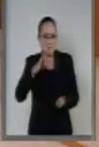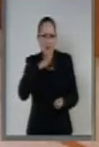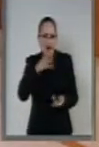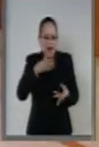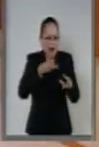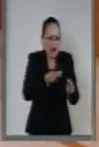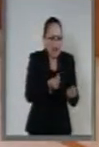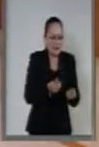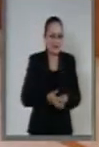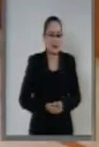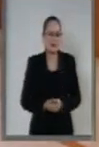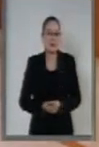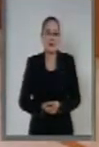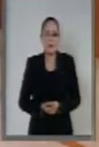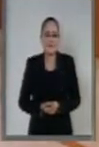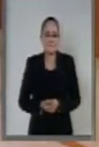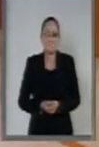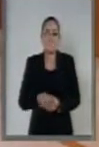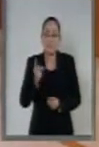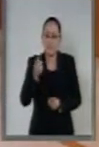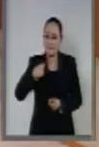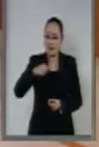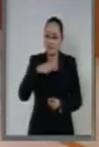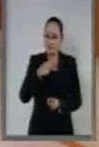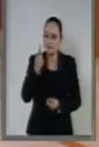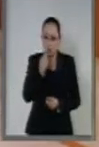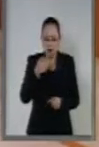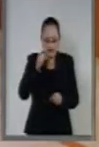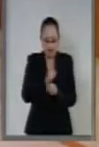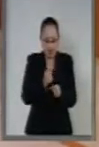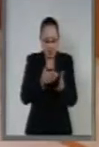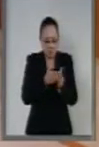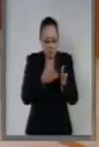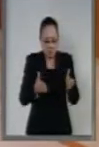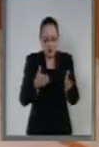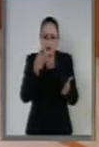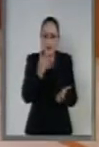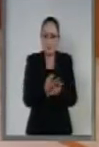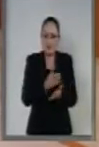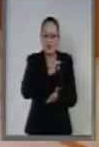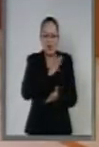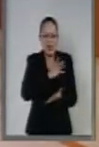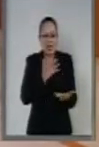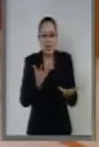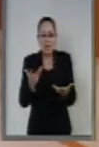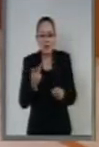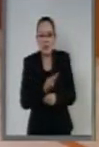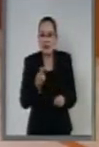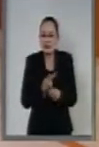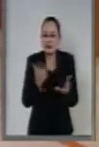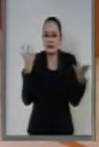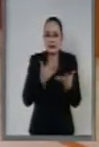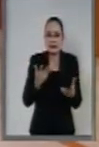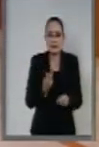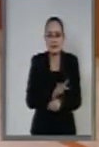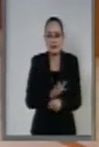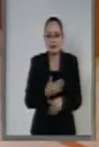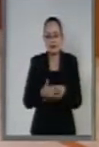público pero nos quedamos en una semana de horror y en una semana espantoso porque no pasa nada